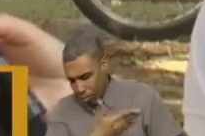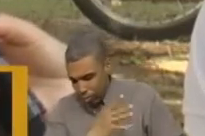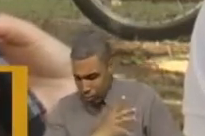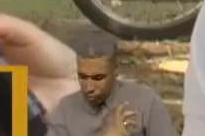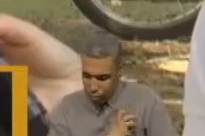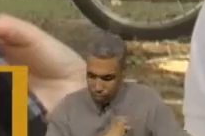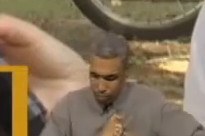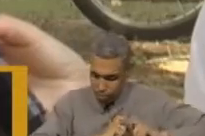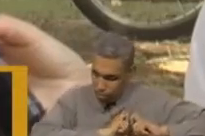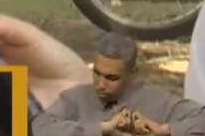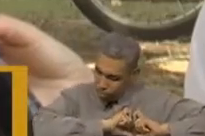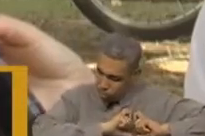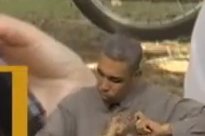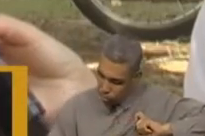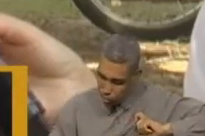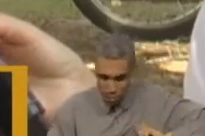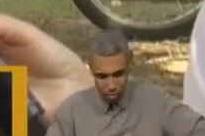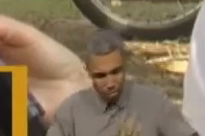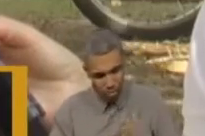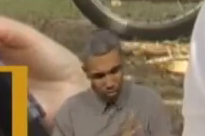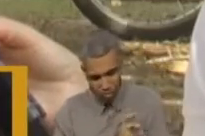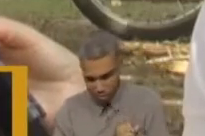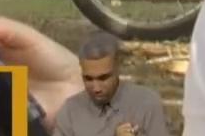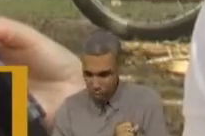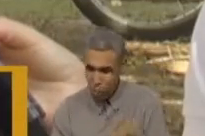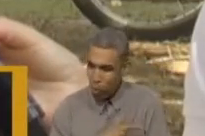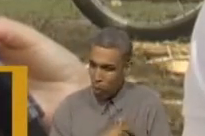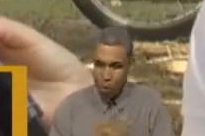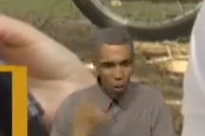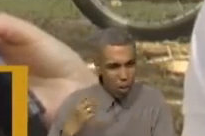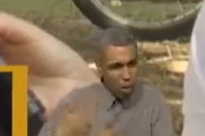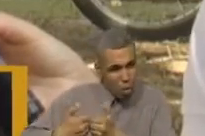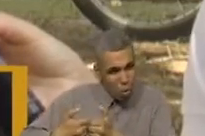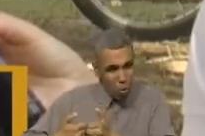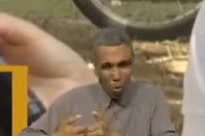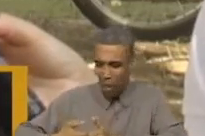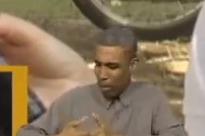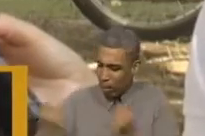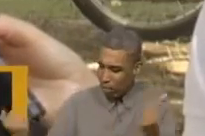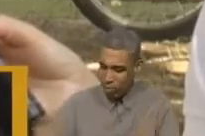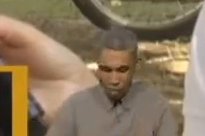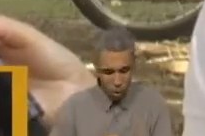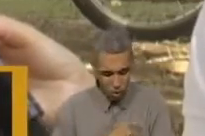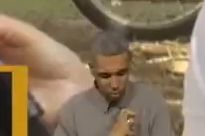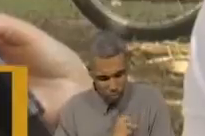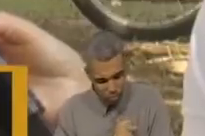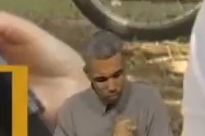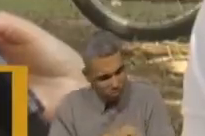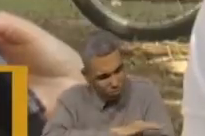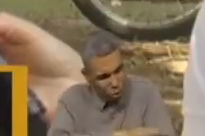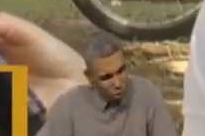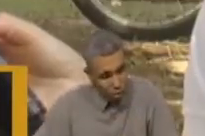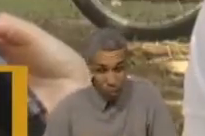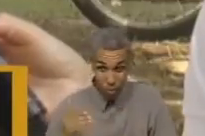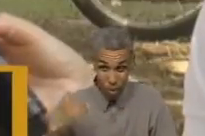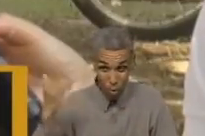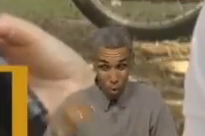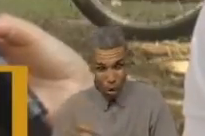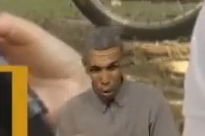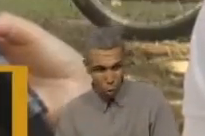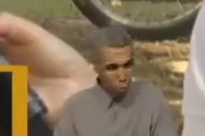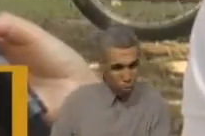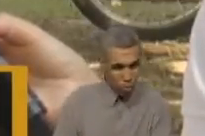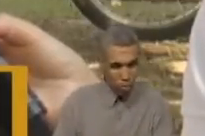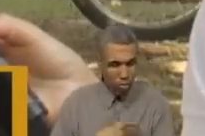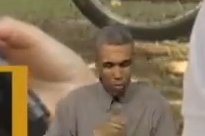quería volver a enamorarse, que mejor se quedaba sola, que ya no quería en el amor, que eso haya pasado de moda. Y todo eso me inspiró para yo empezar a escribir